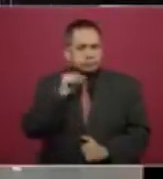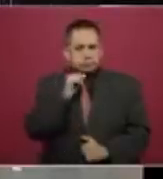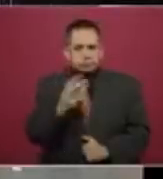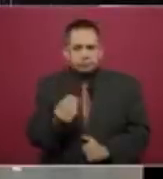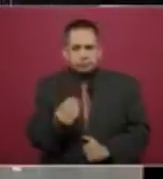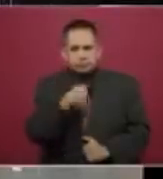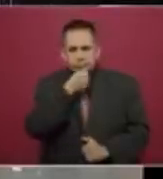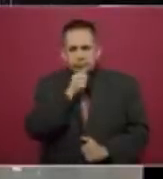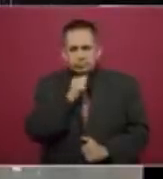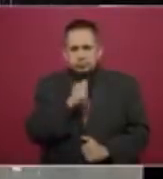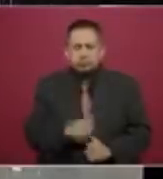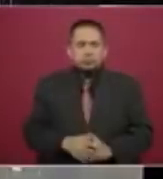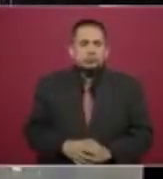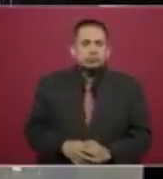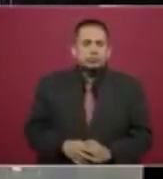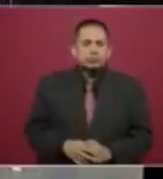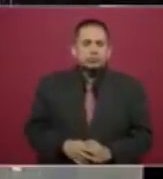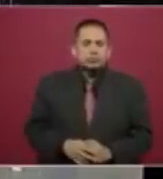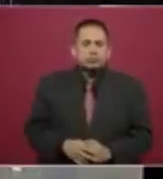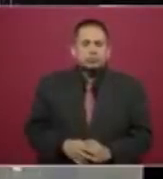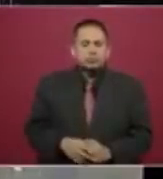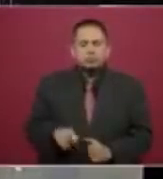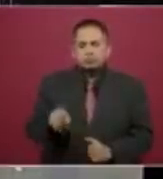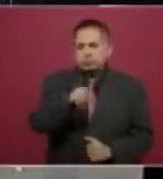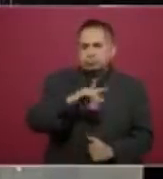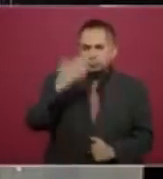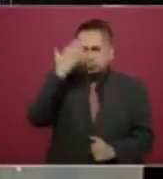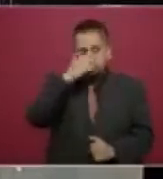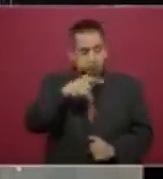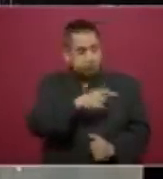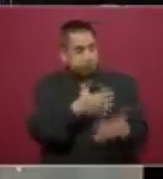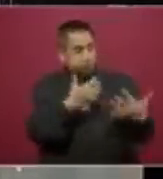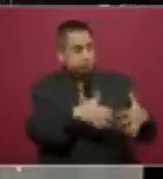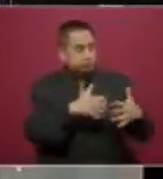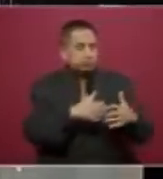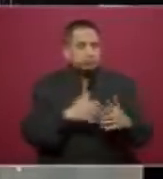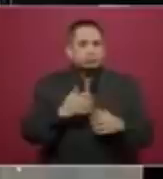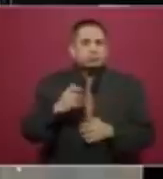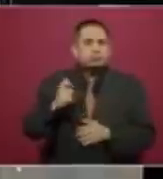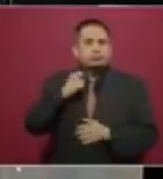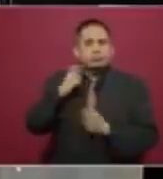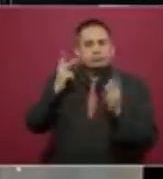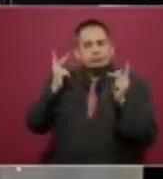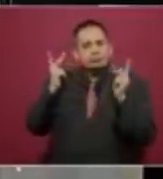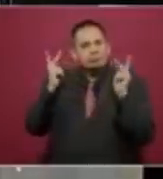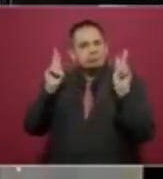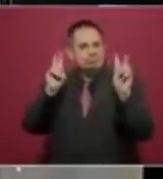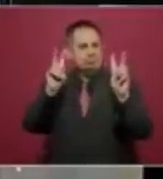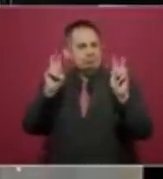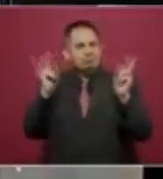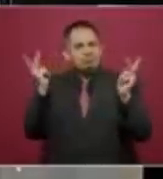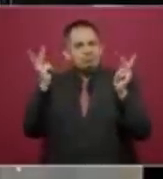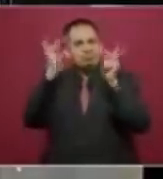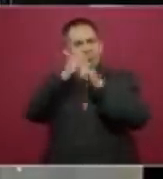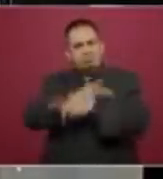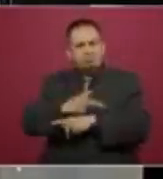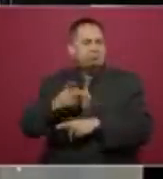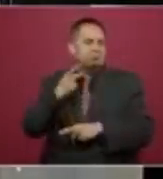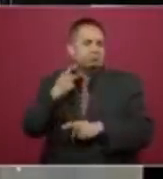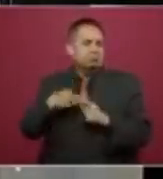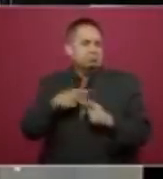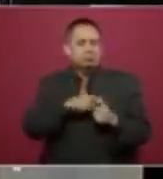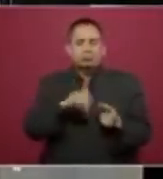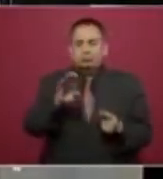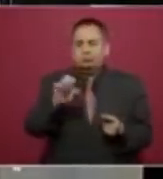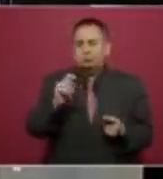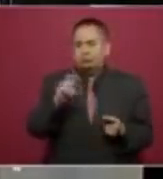estas empresas, tenían padrinos políticos. Ahí están nombres que están circulando como